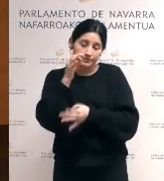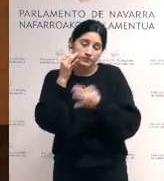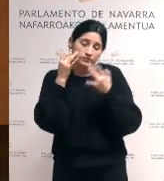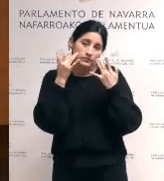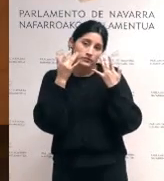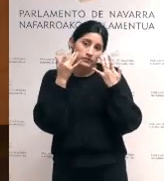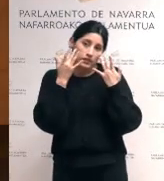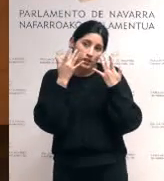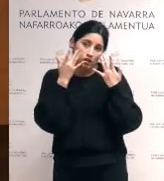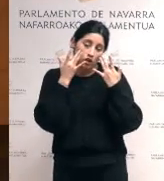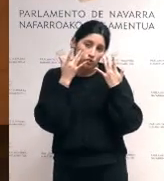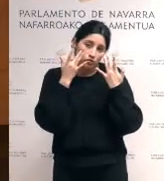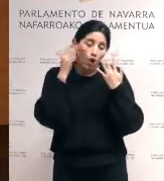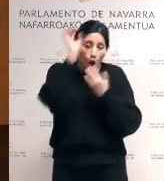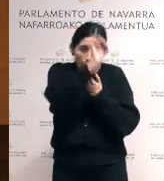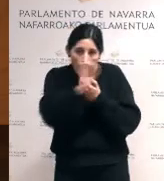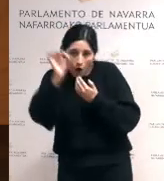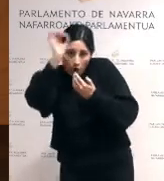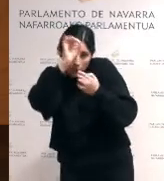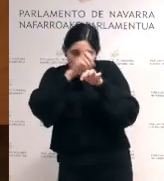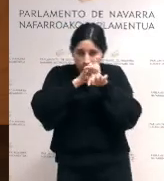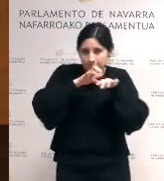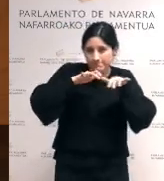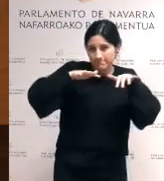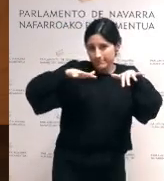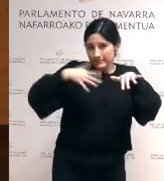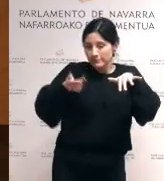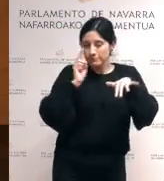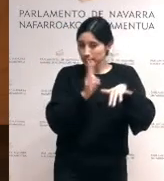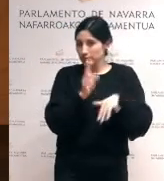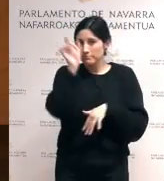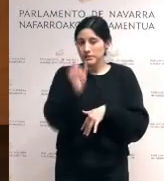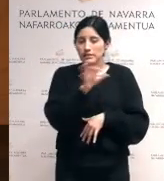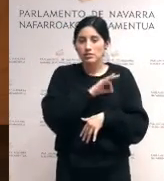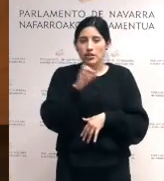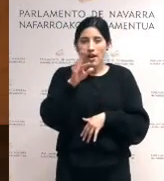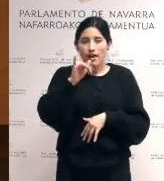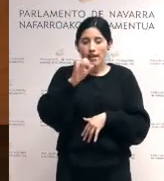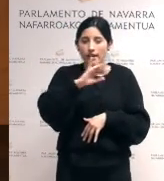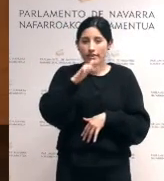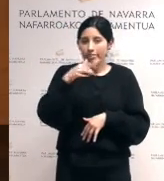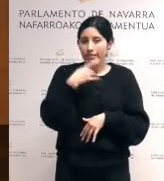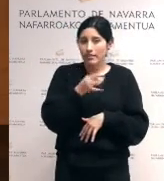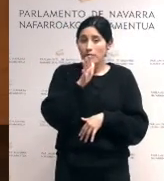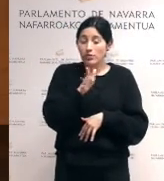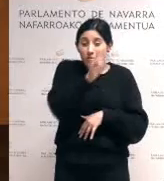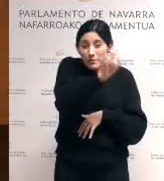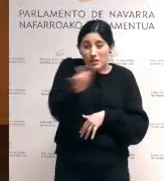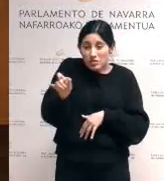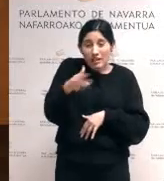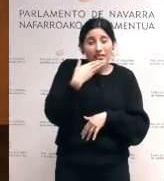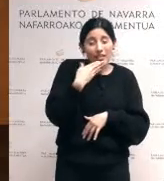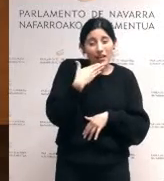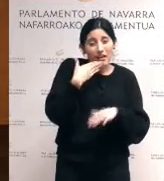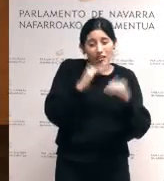víctima del delito. El otro día lo dijo muy acertadamente el señor Araiz. Y porque las encuestas se hacen a personas de todas las